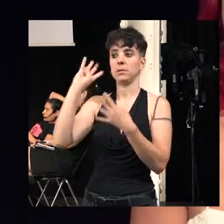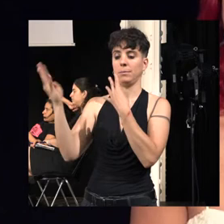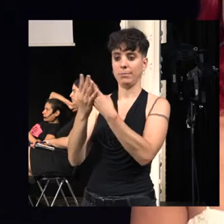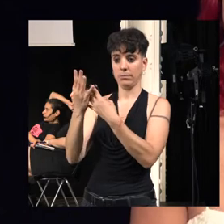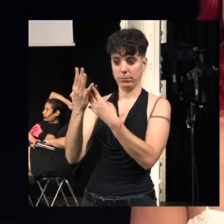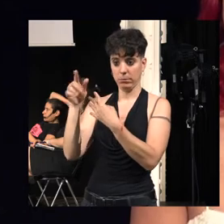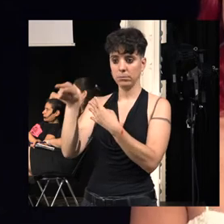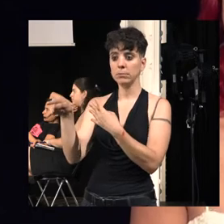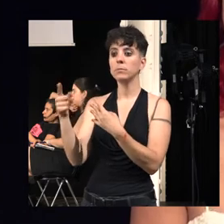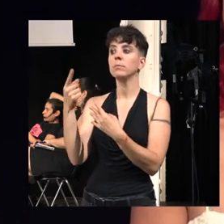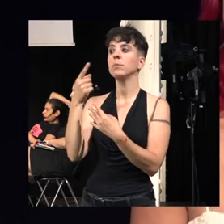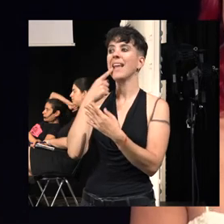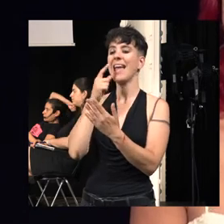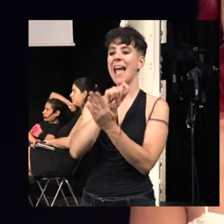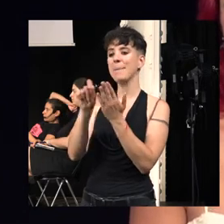que había escrito a todo el mundo,